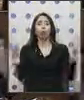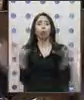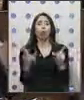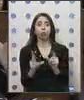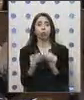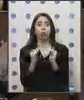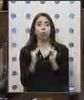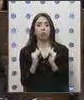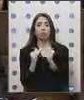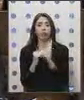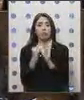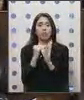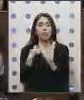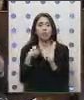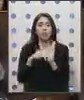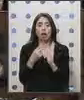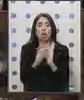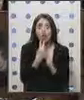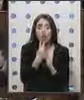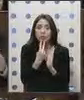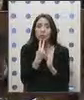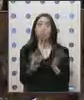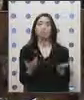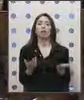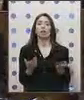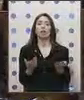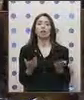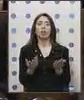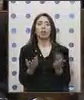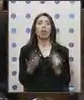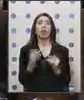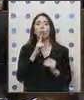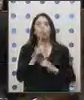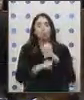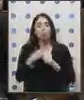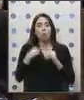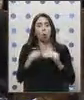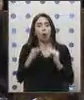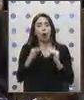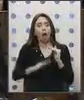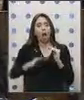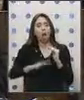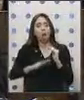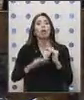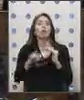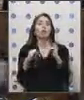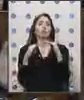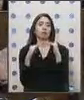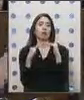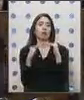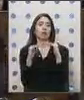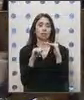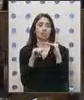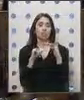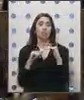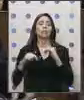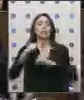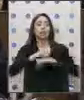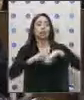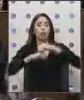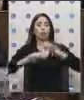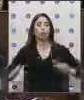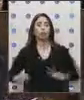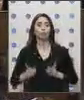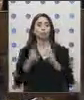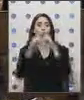y donde generan su vida, donde pasan los últimos años, es el inmueble que construyeron y que muchas